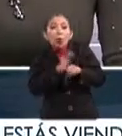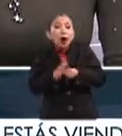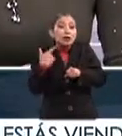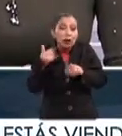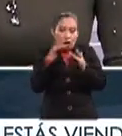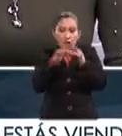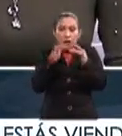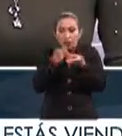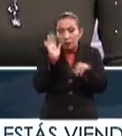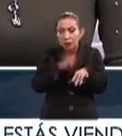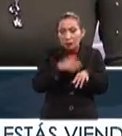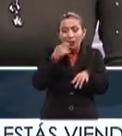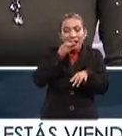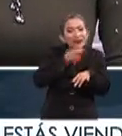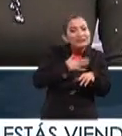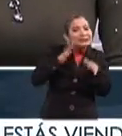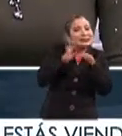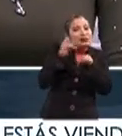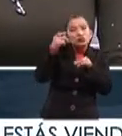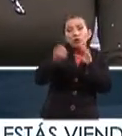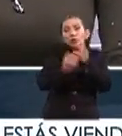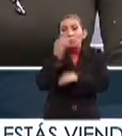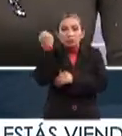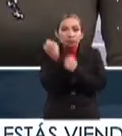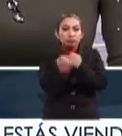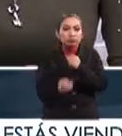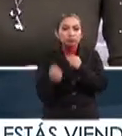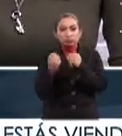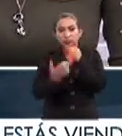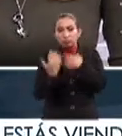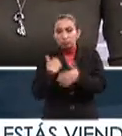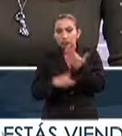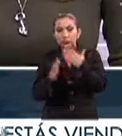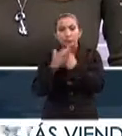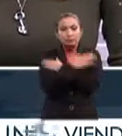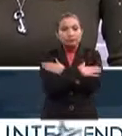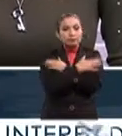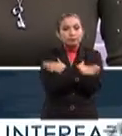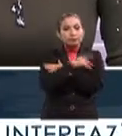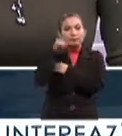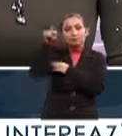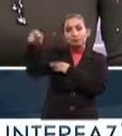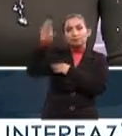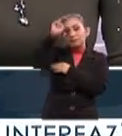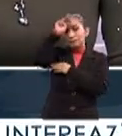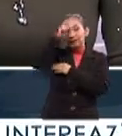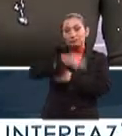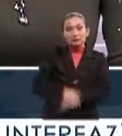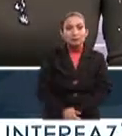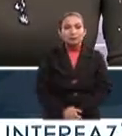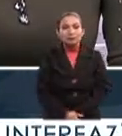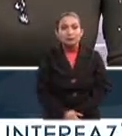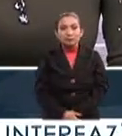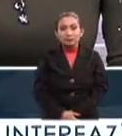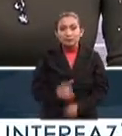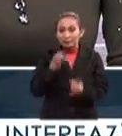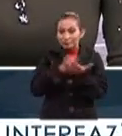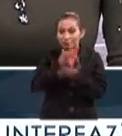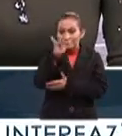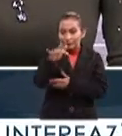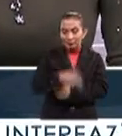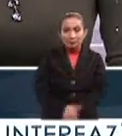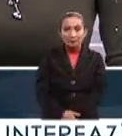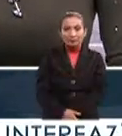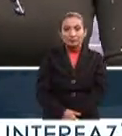en contacto para que pronto nos platiques de tus nuevos éxitos y logros. Te mandamos un fuerte abrazo hasta Monterrey. Muchas